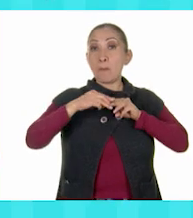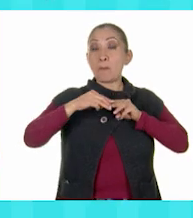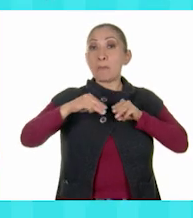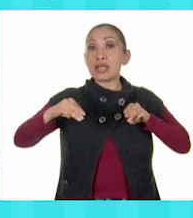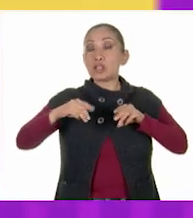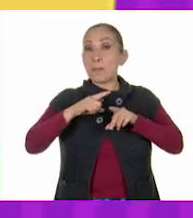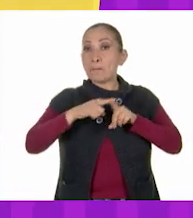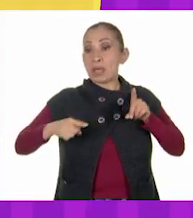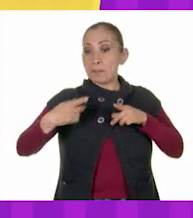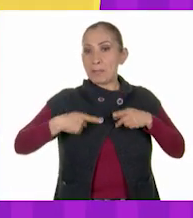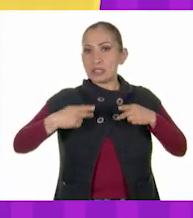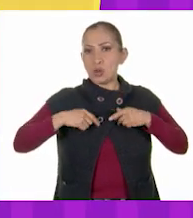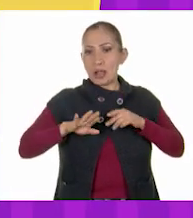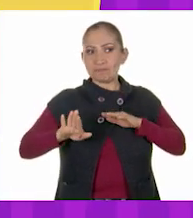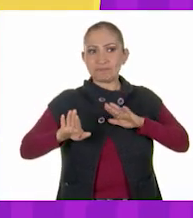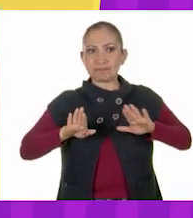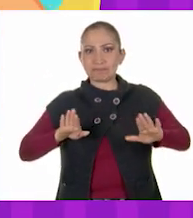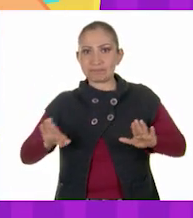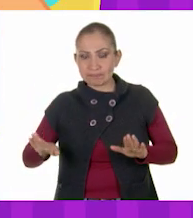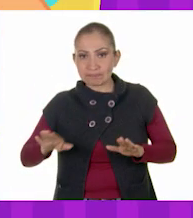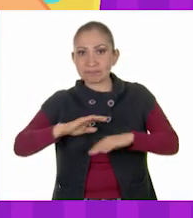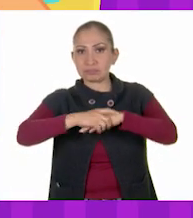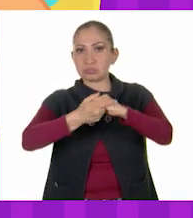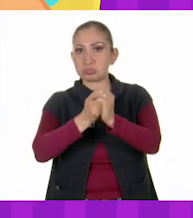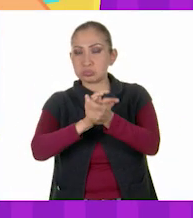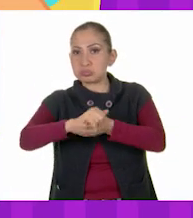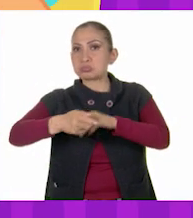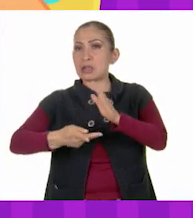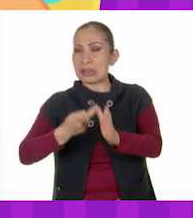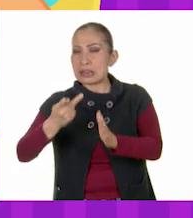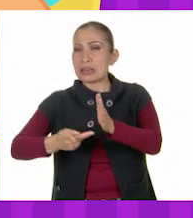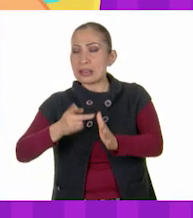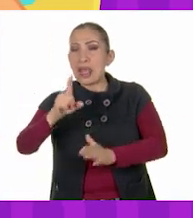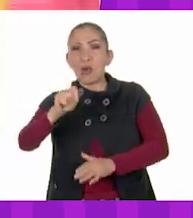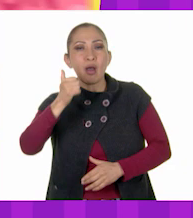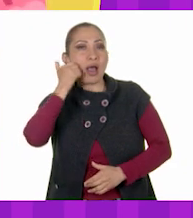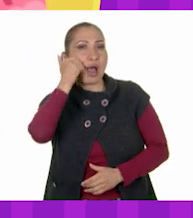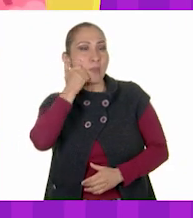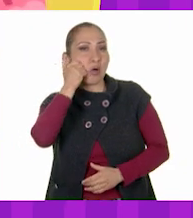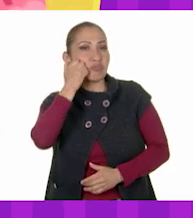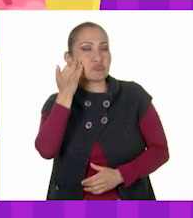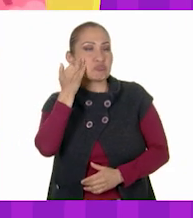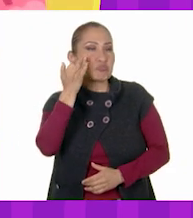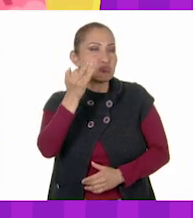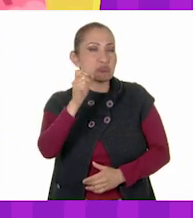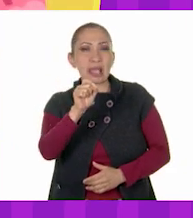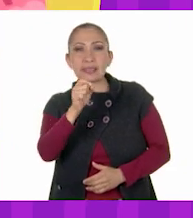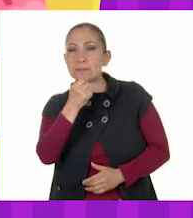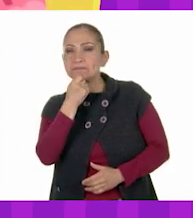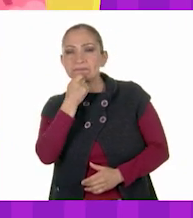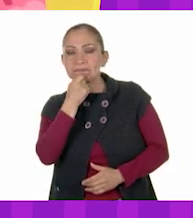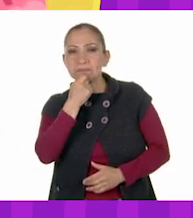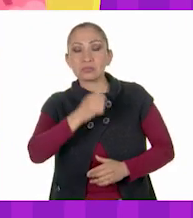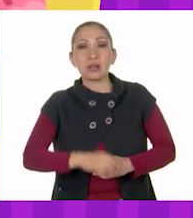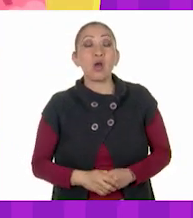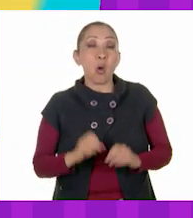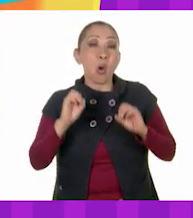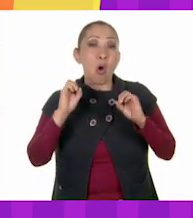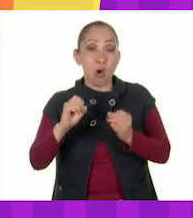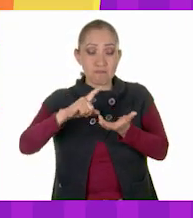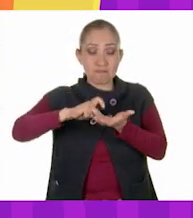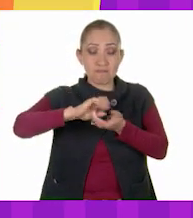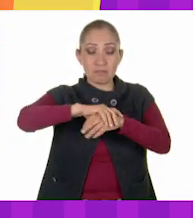metros entre tú y los demás. Lávate las manos muy seguido con agua y jabón por lo menos durante 20 segundos o